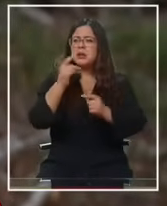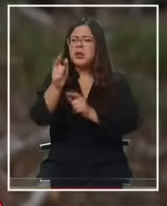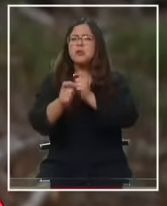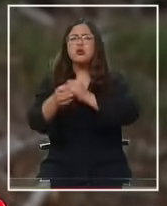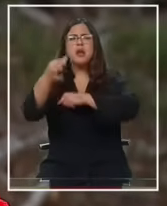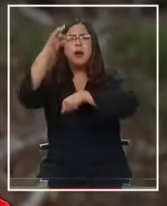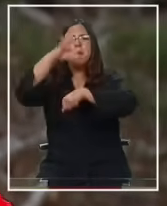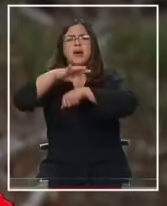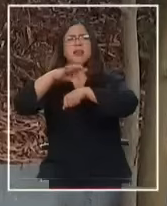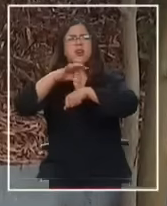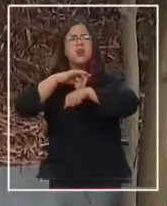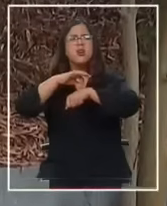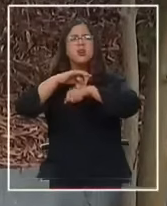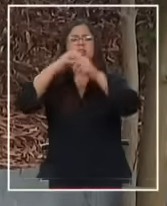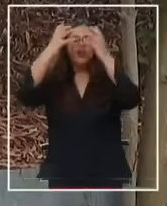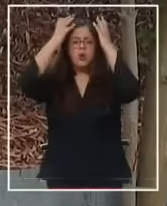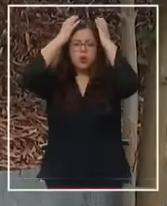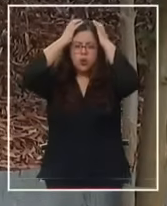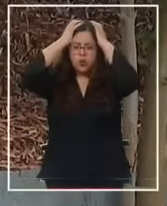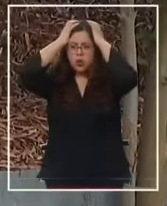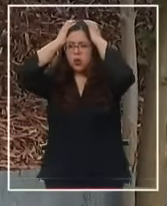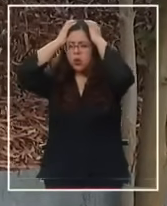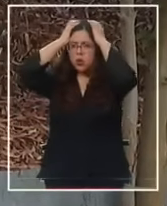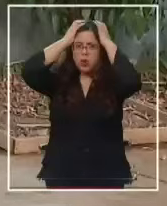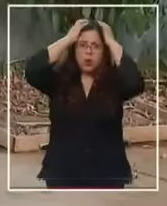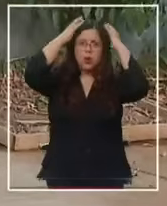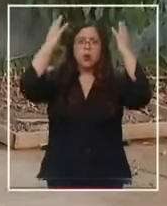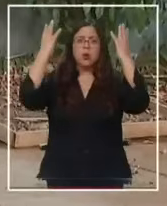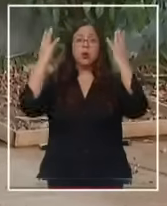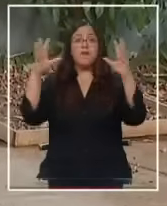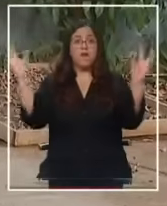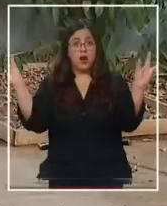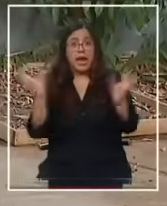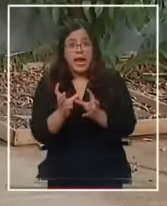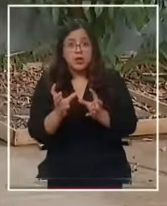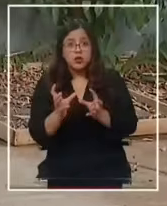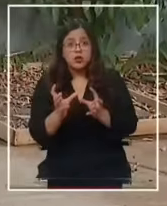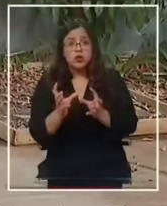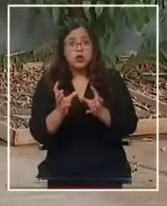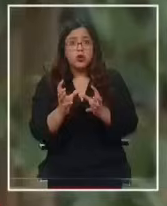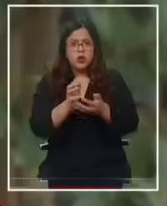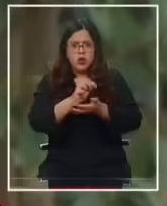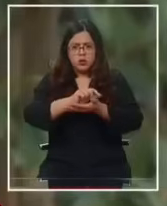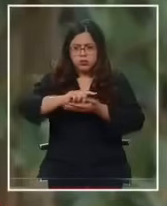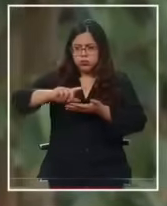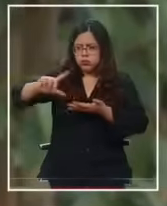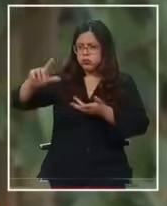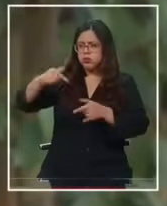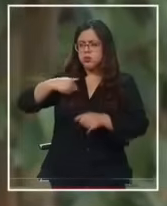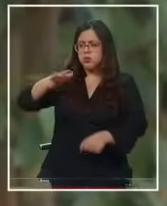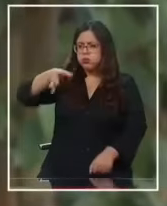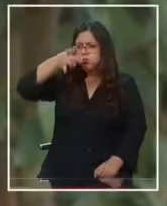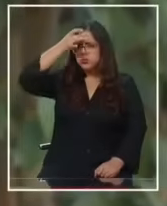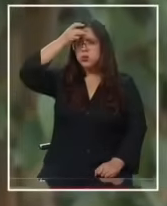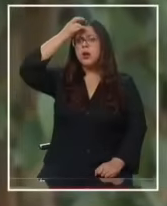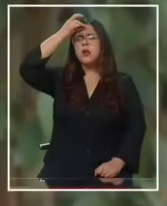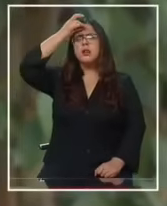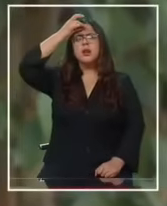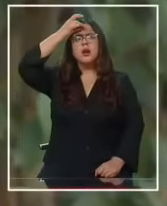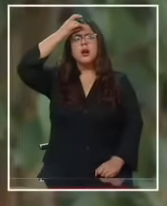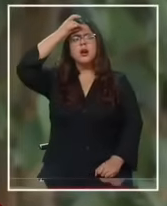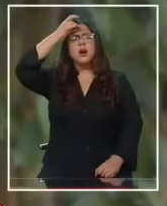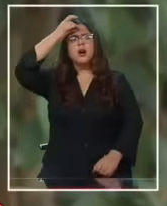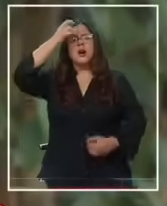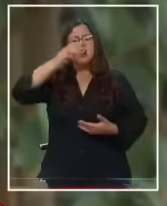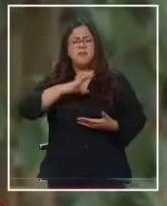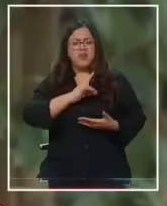médicos se agarraban la cabeza. Es muy agresivo, es muy progresivo. Yo cuando me di cuenta, me dolía un poco la